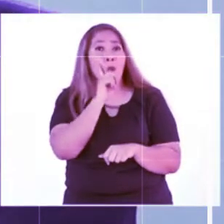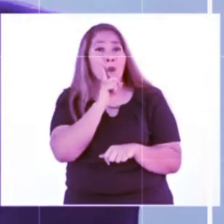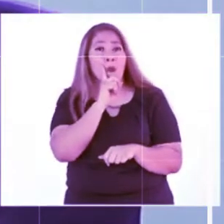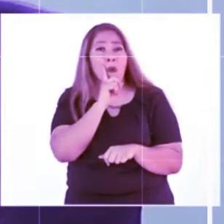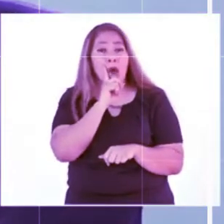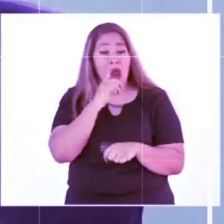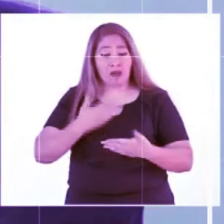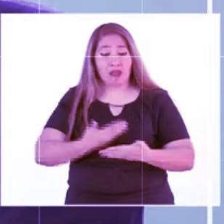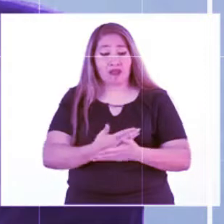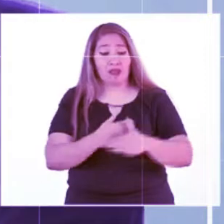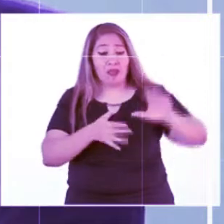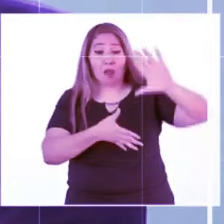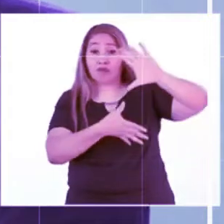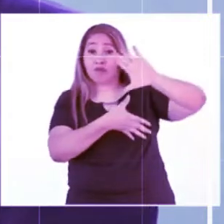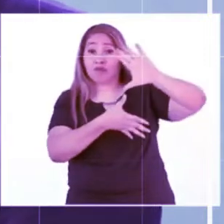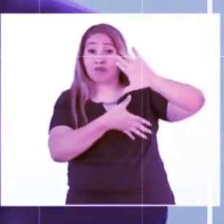occidental.